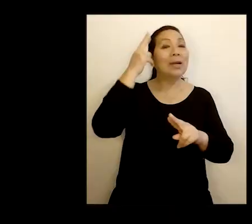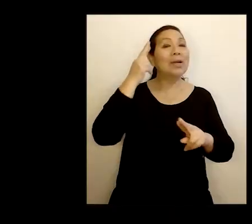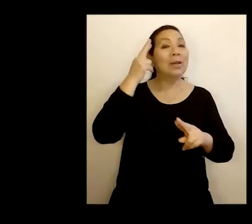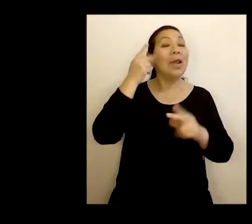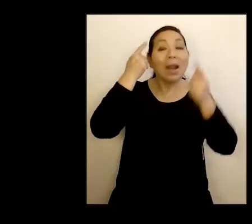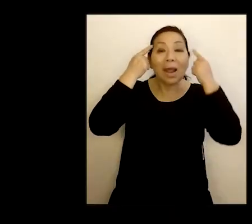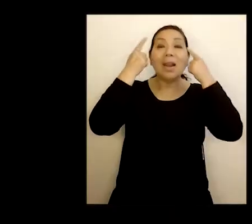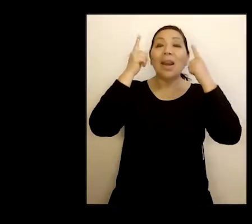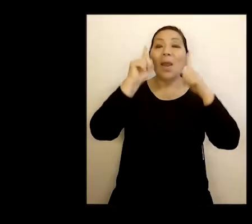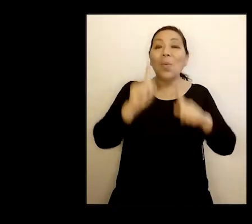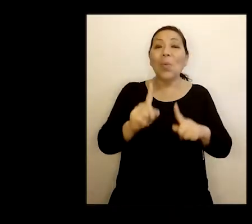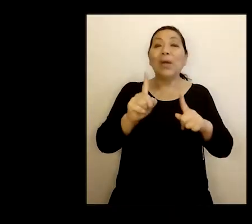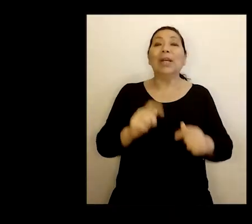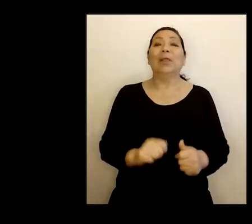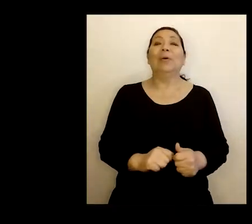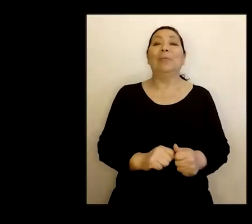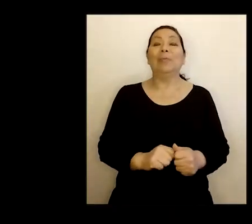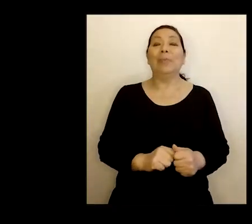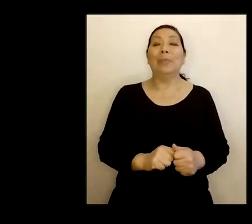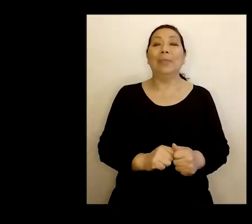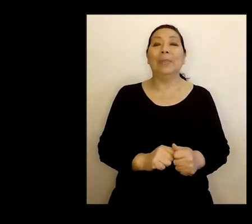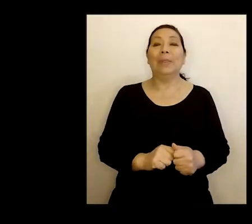del acuerdo,